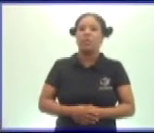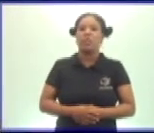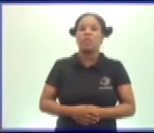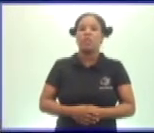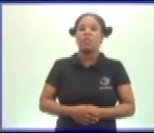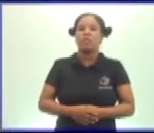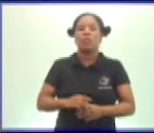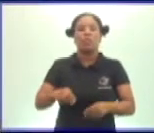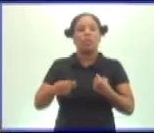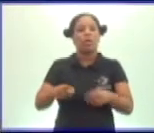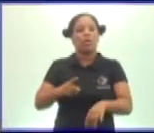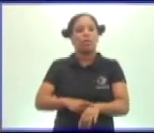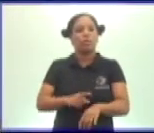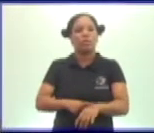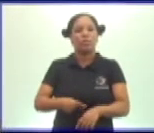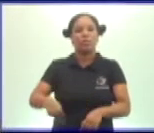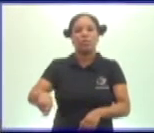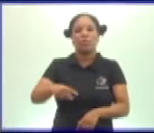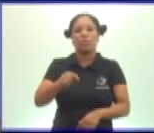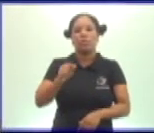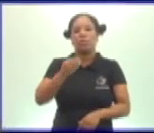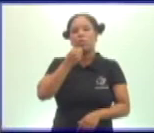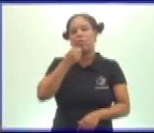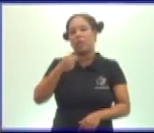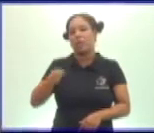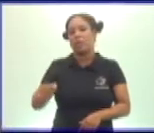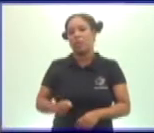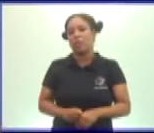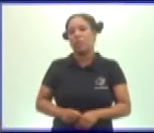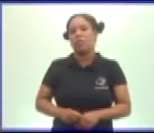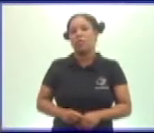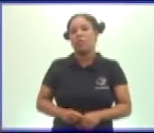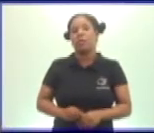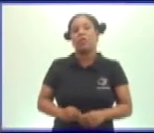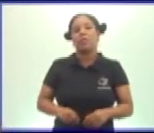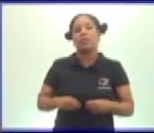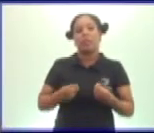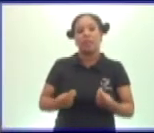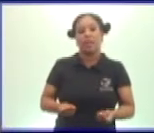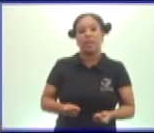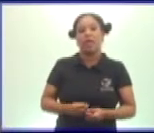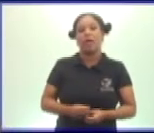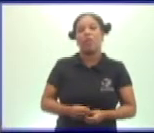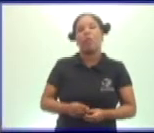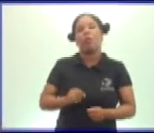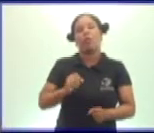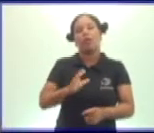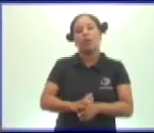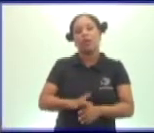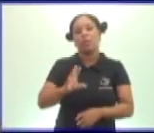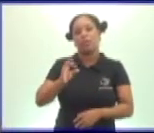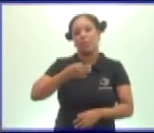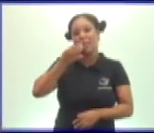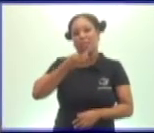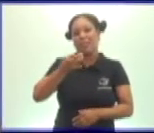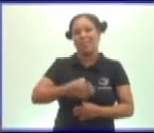un tiempo para que ustedes puedan tomar esta nota y les quede claro lo que acabamos de plantearles.